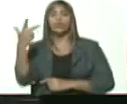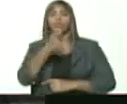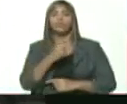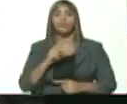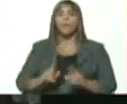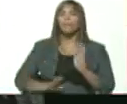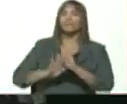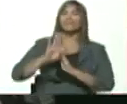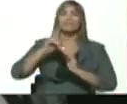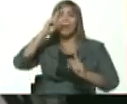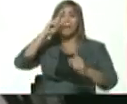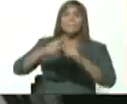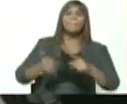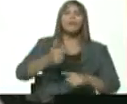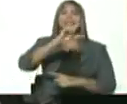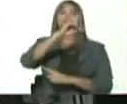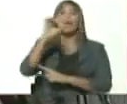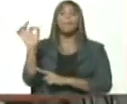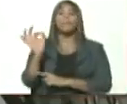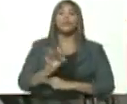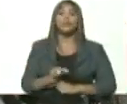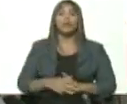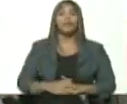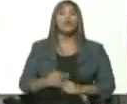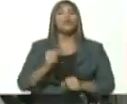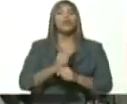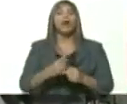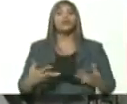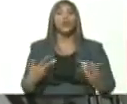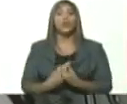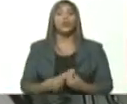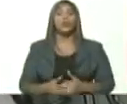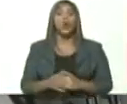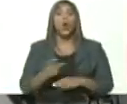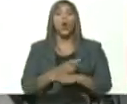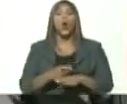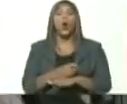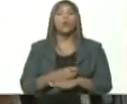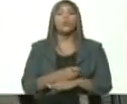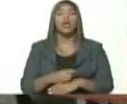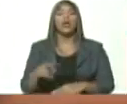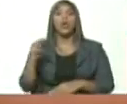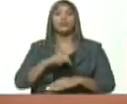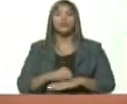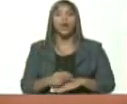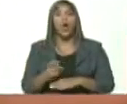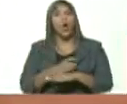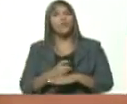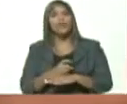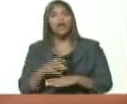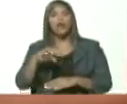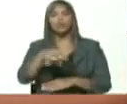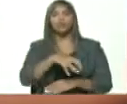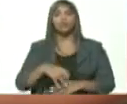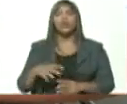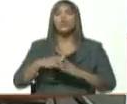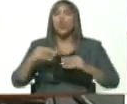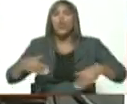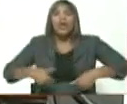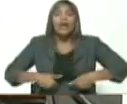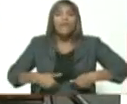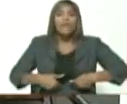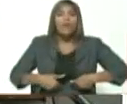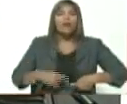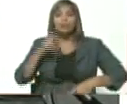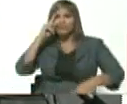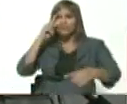en un 100% y trabajando, por supuesto, en conjunto con el gobierno nacional y el gobierno regional. Todo este esfuerzo, presidente, ha